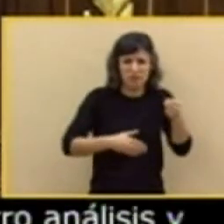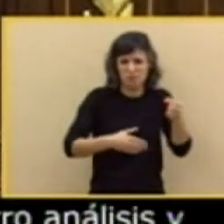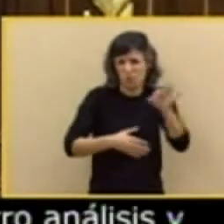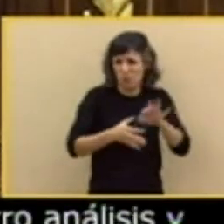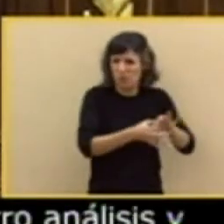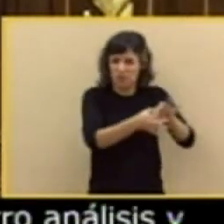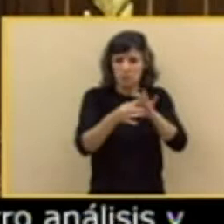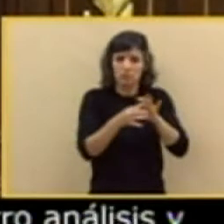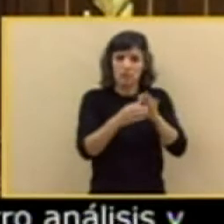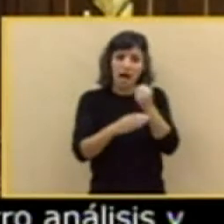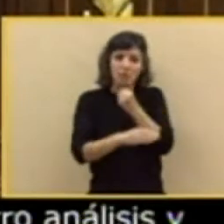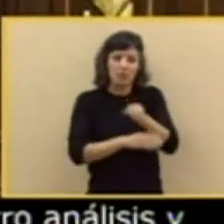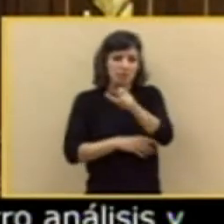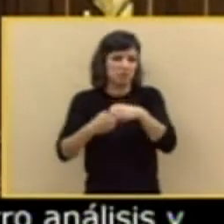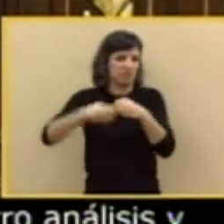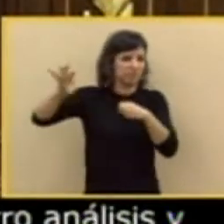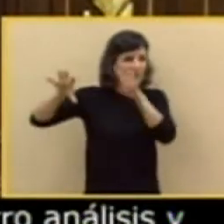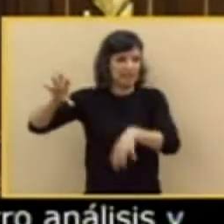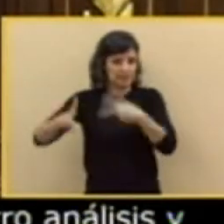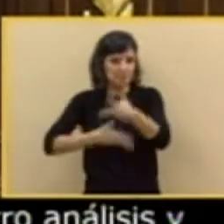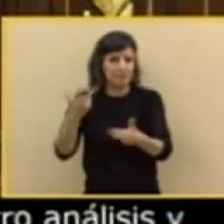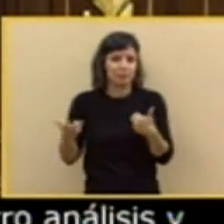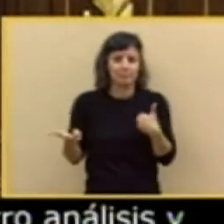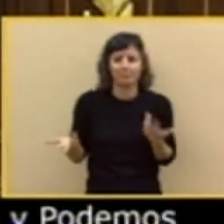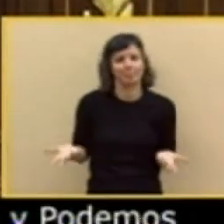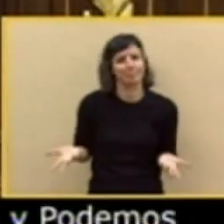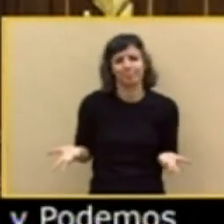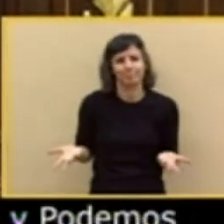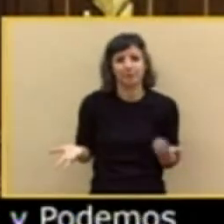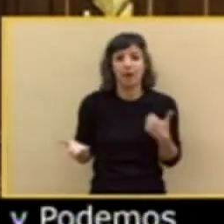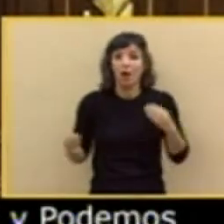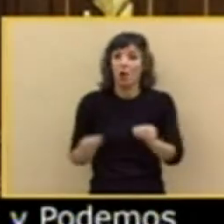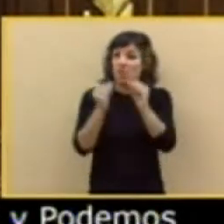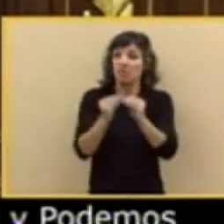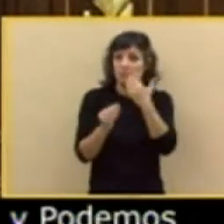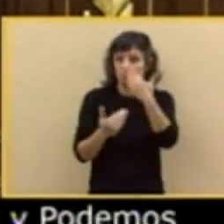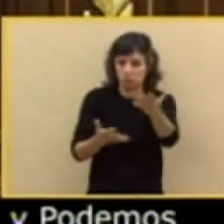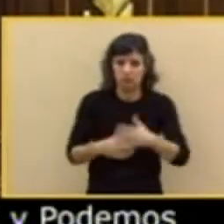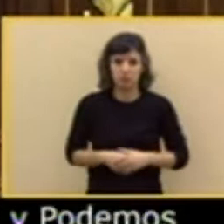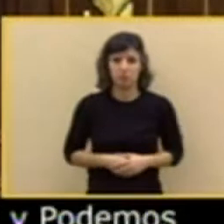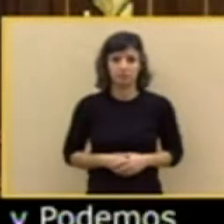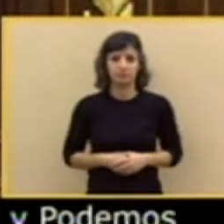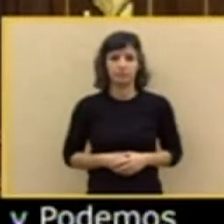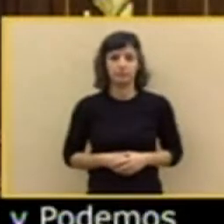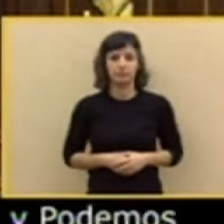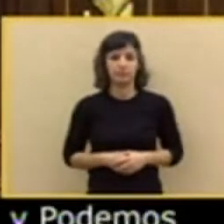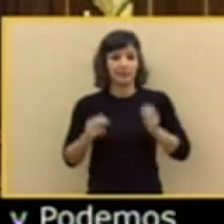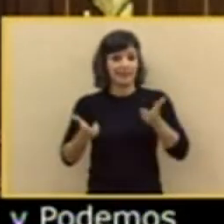de la oposición Pablo Casado? ¿Pasa un segundo plano Vox y a Bascal?